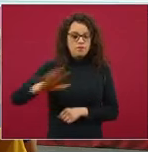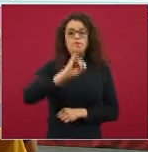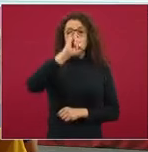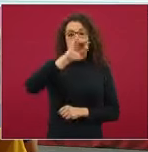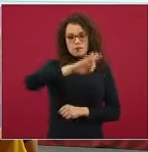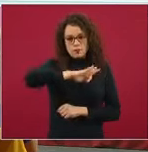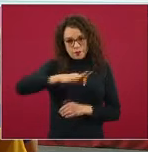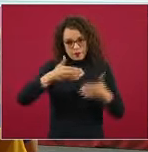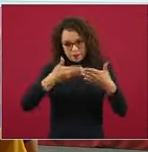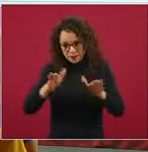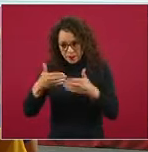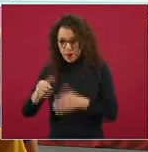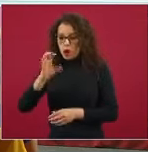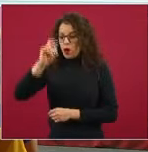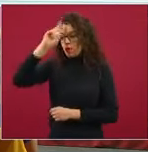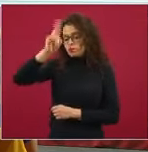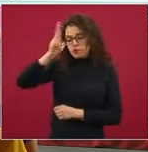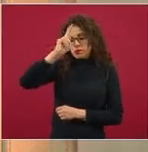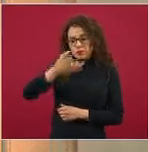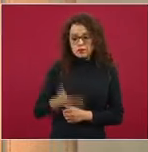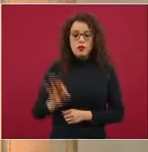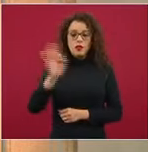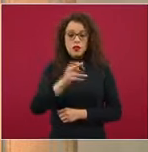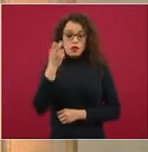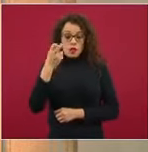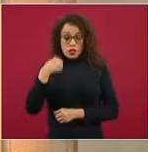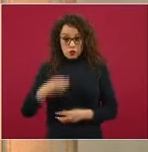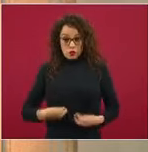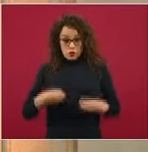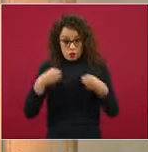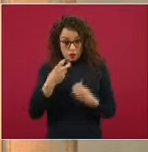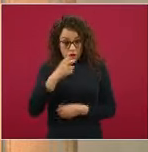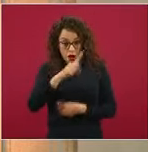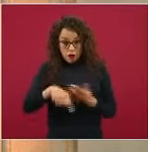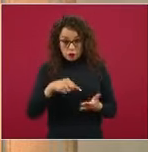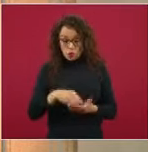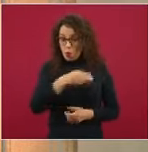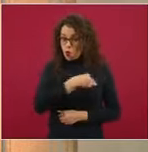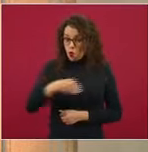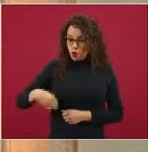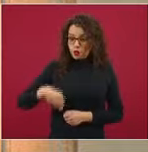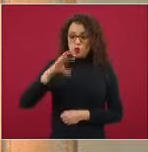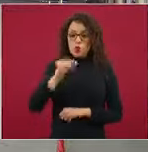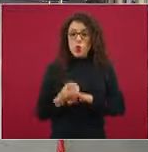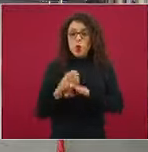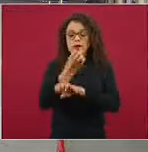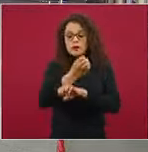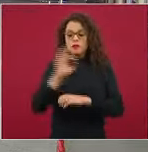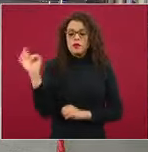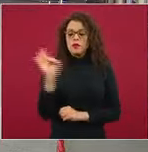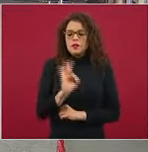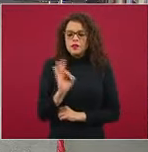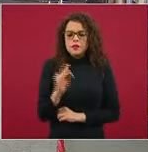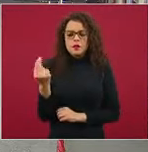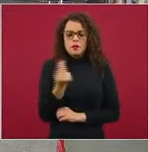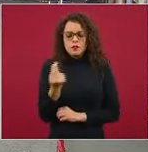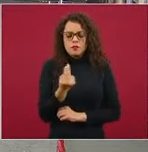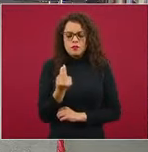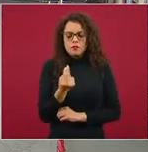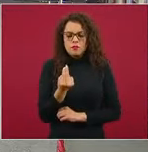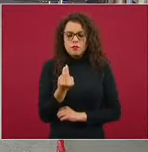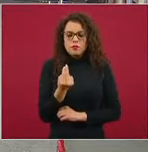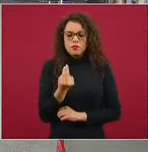no, para, ya sea que viva yo en ese municipio o en esa entidad o tenga que movilizarme a